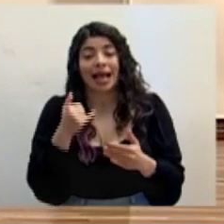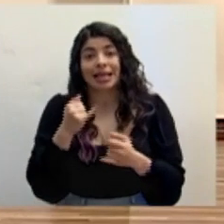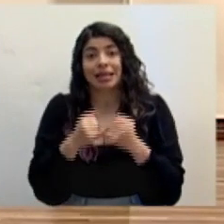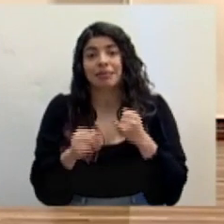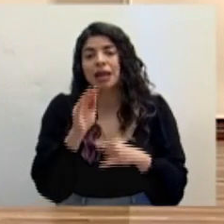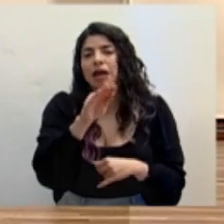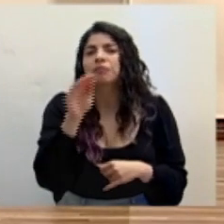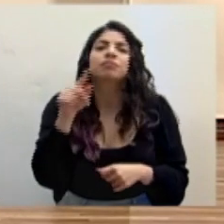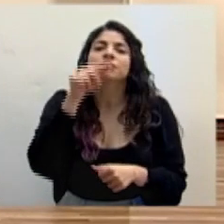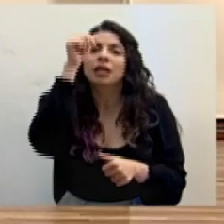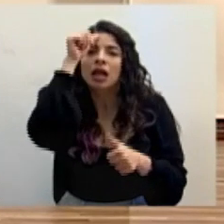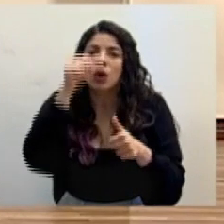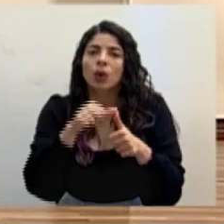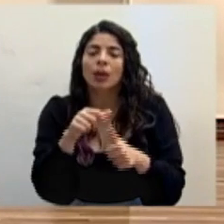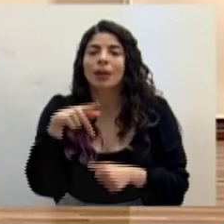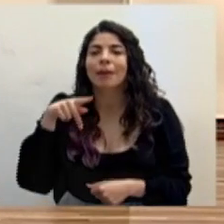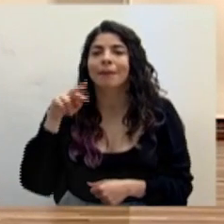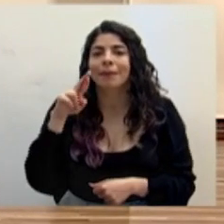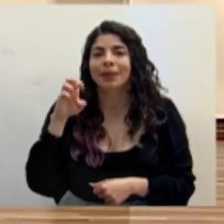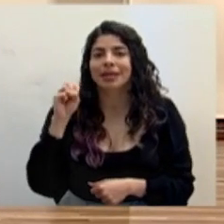les recordamos el sitio